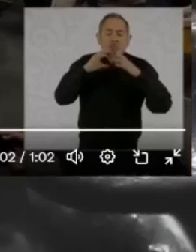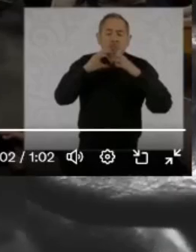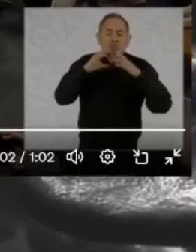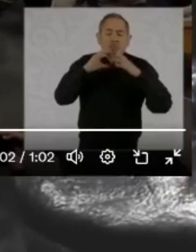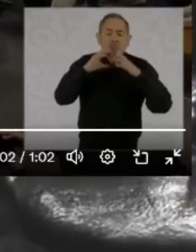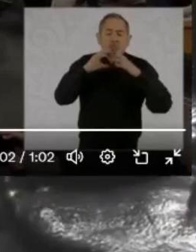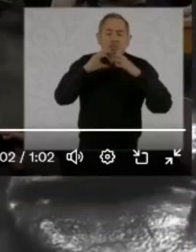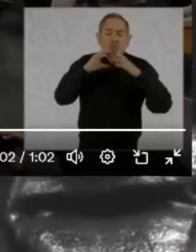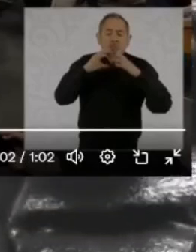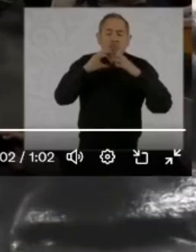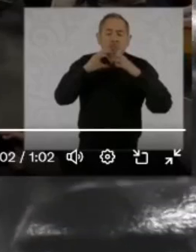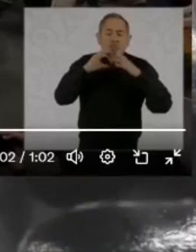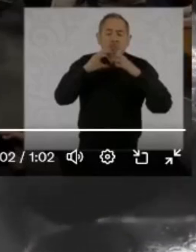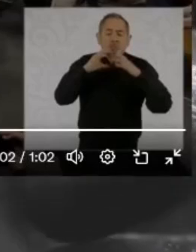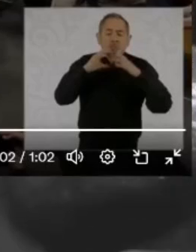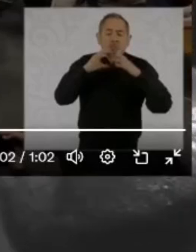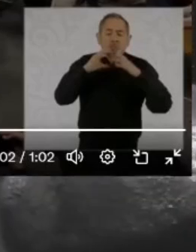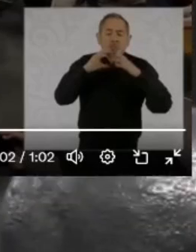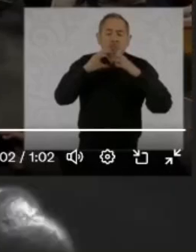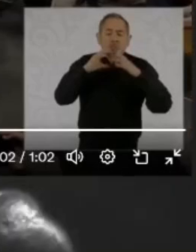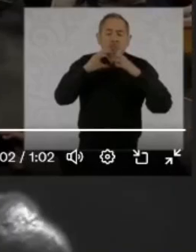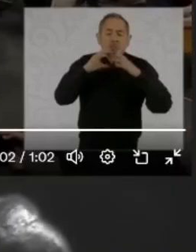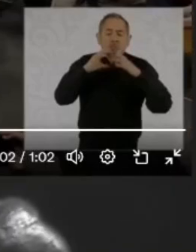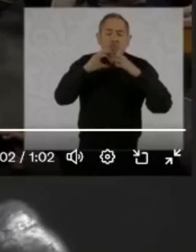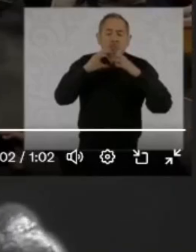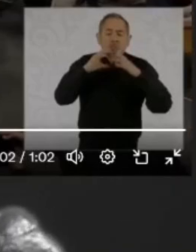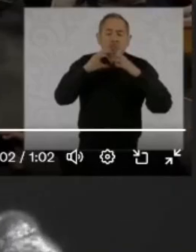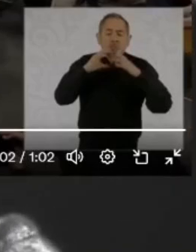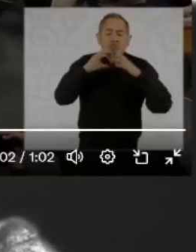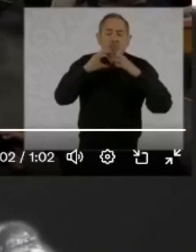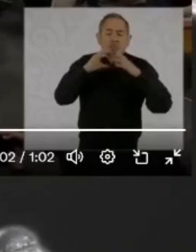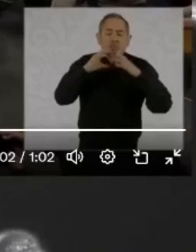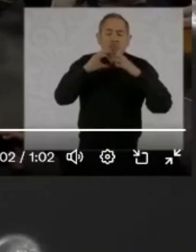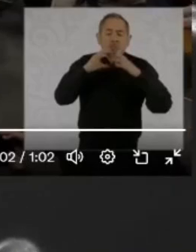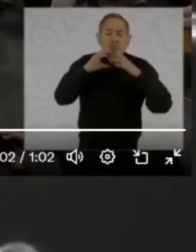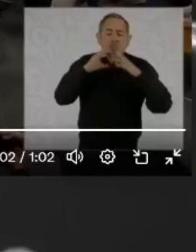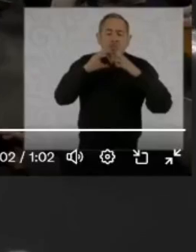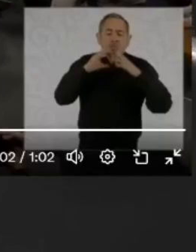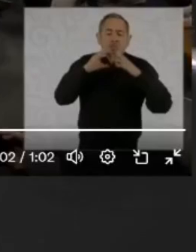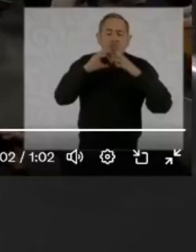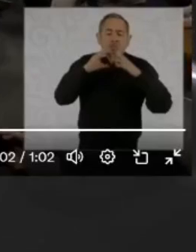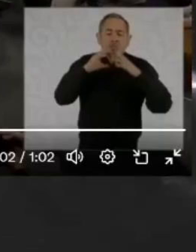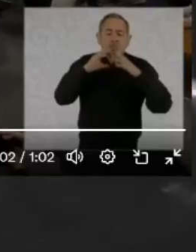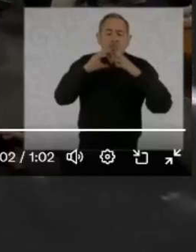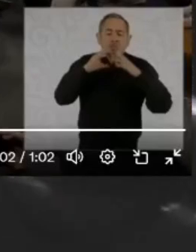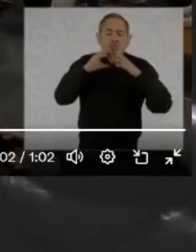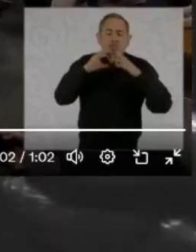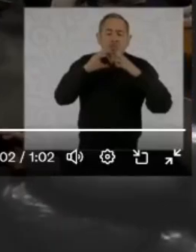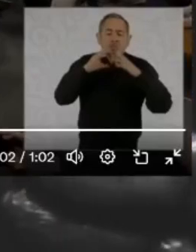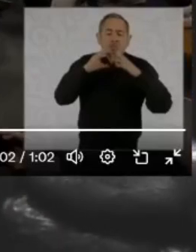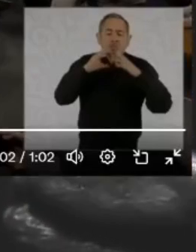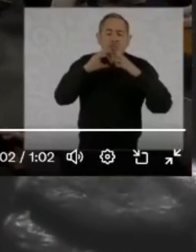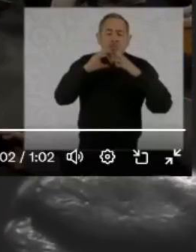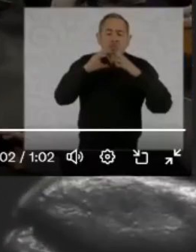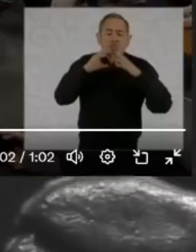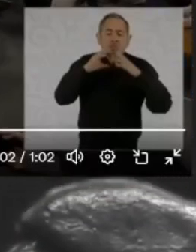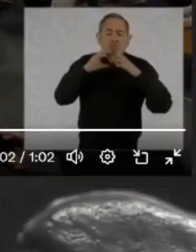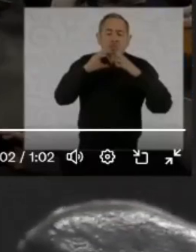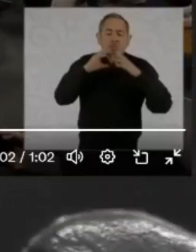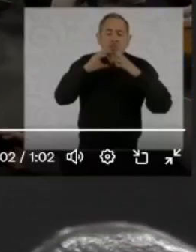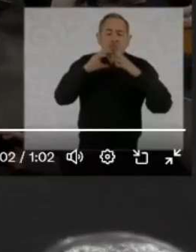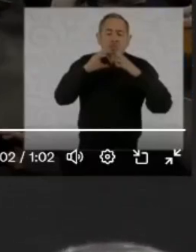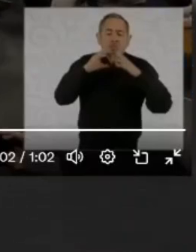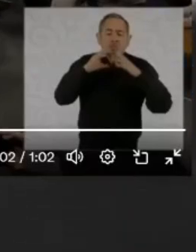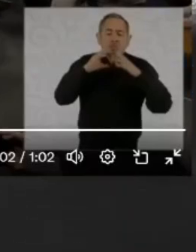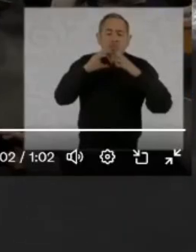diferentes. Entonces, eso que nos quede claro, eso es lo más importante. Y por eso poner el ejemplo, que demuestre, porque va a ser importante.